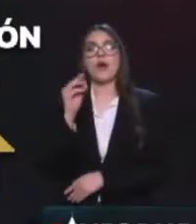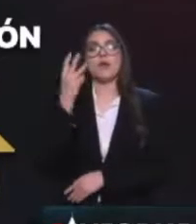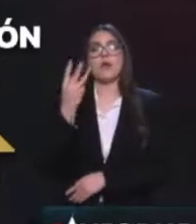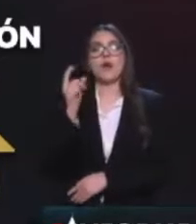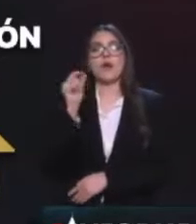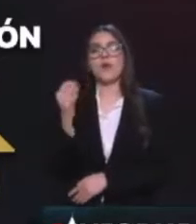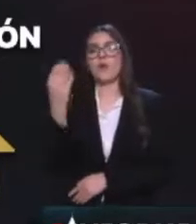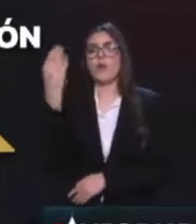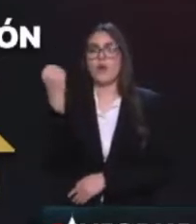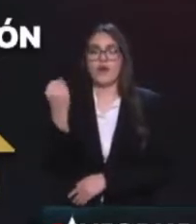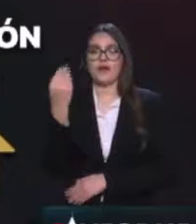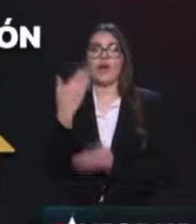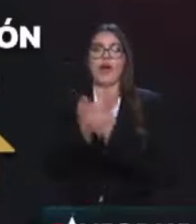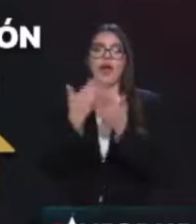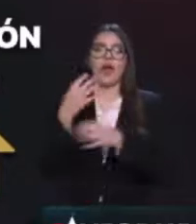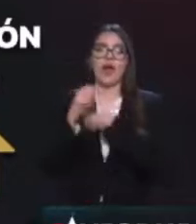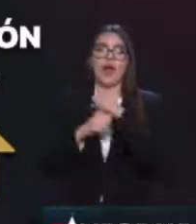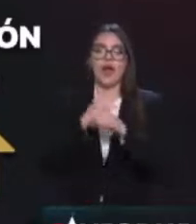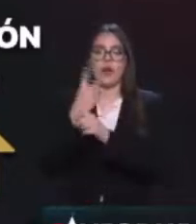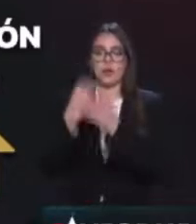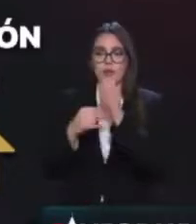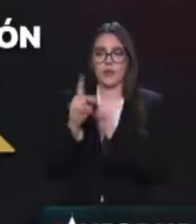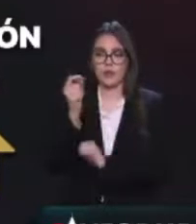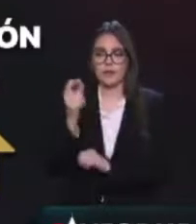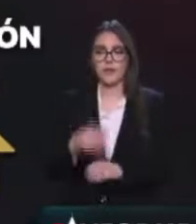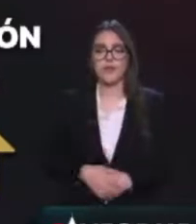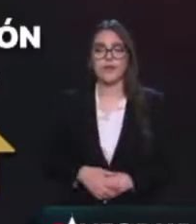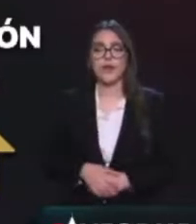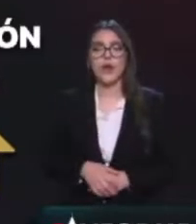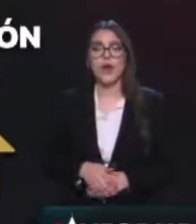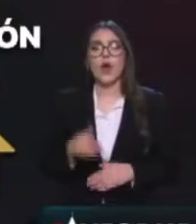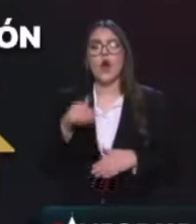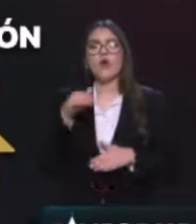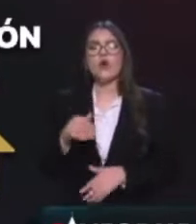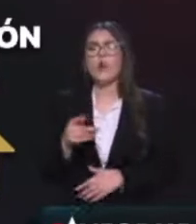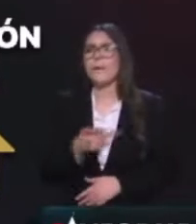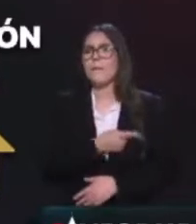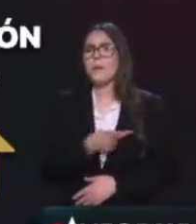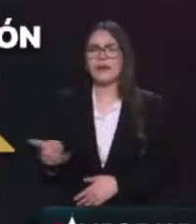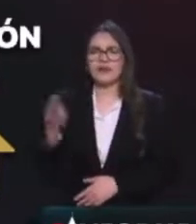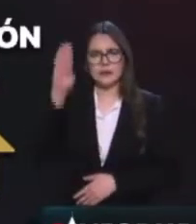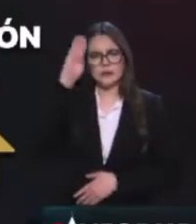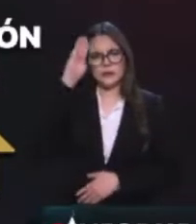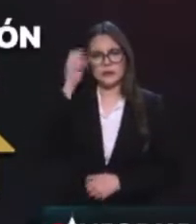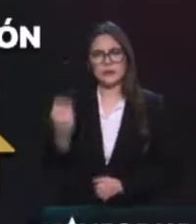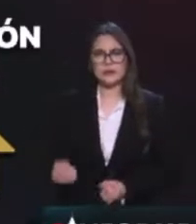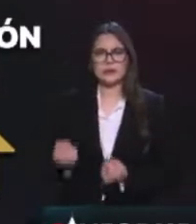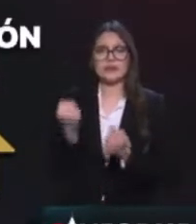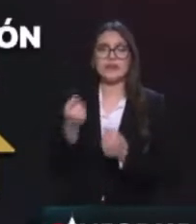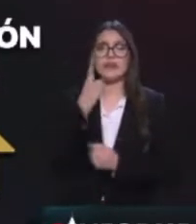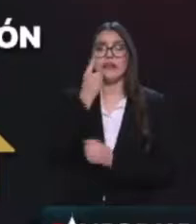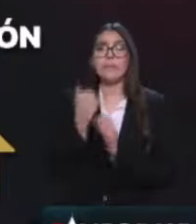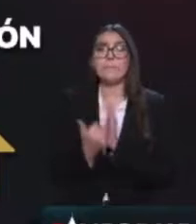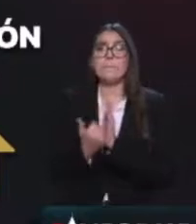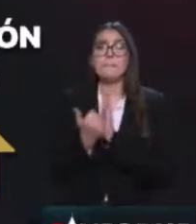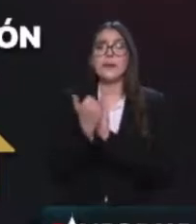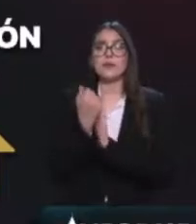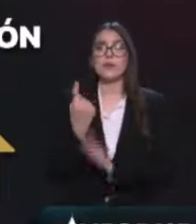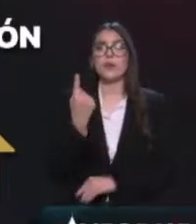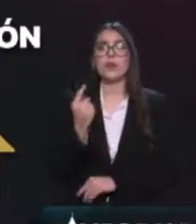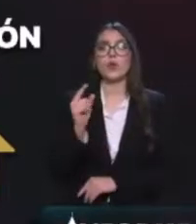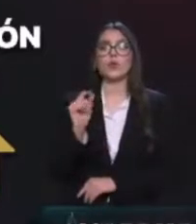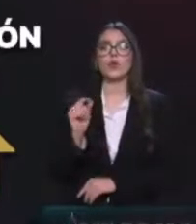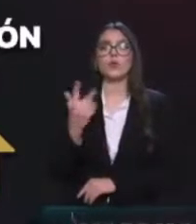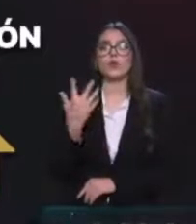43.9% en 2020. Respecto a la situación de pobreza extrema, Coneval indica que esta creció